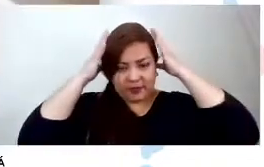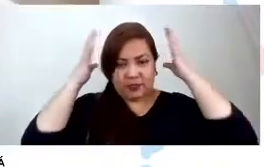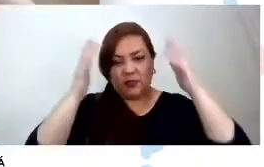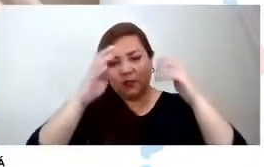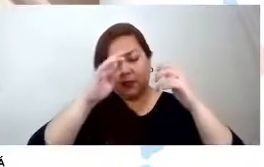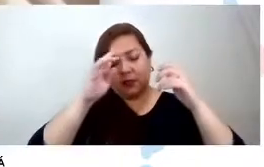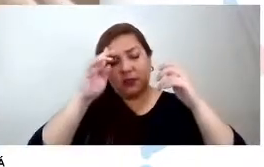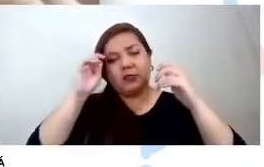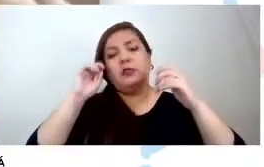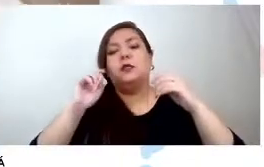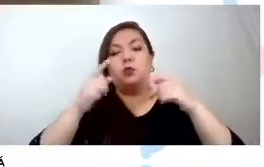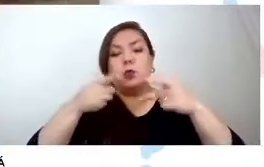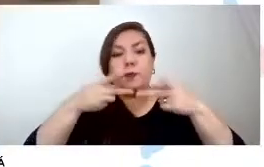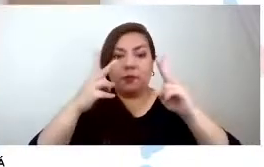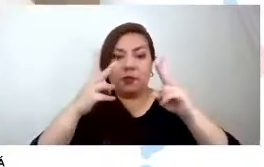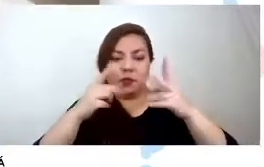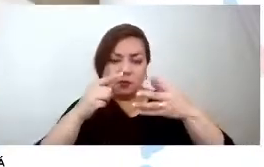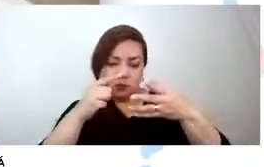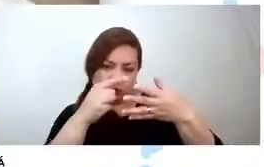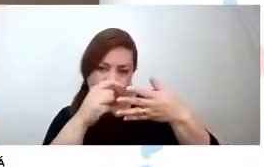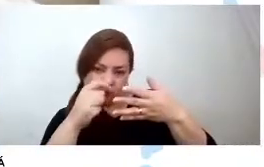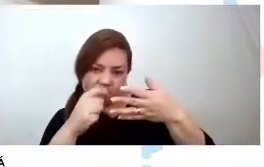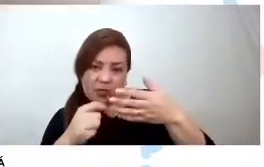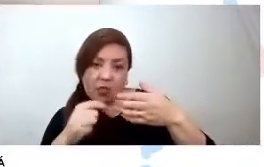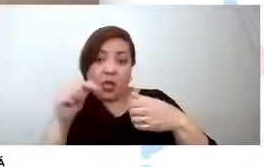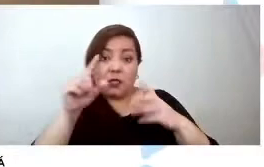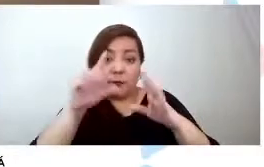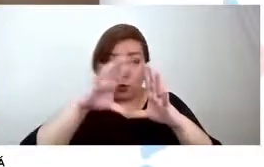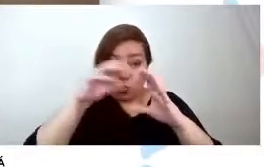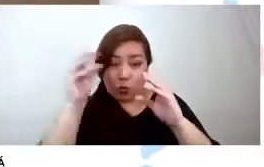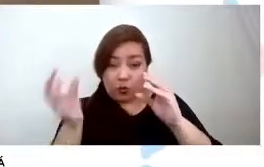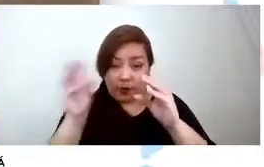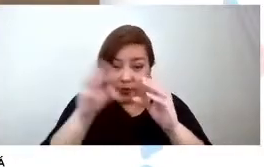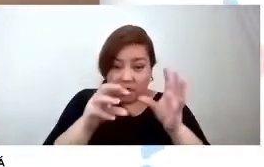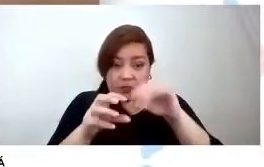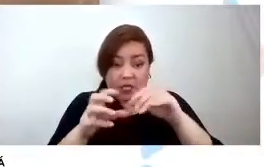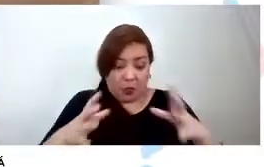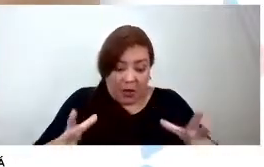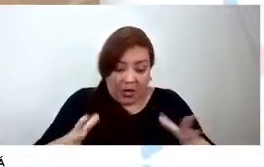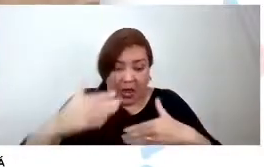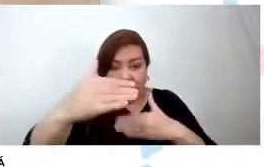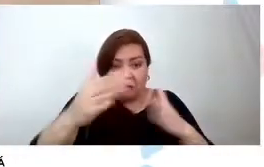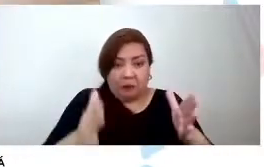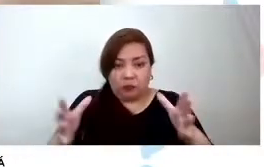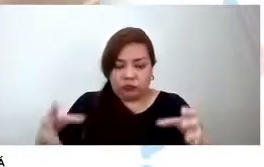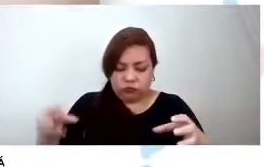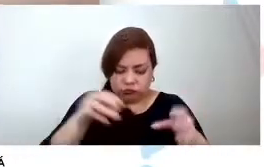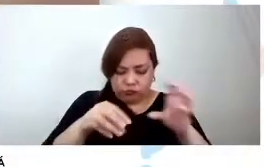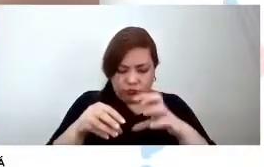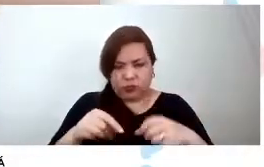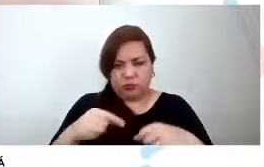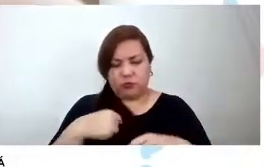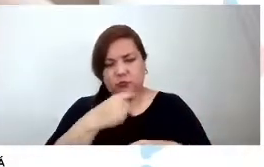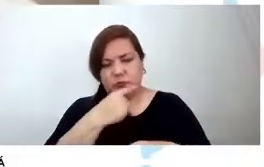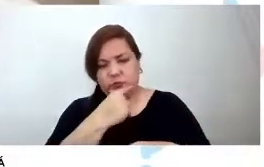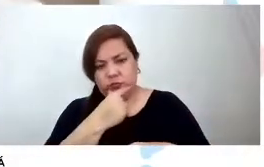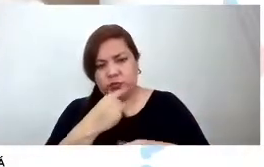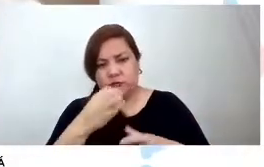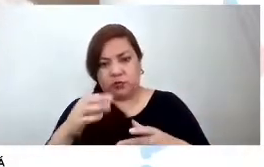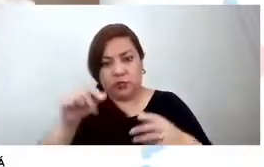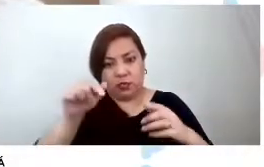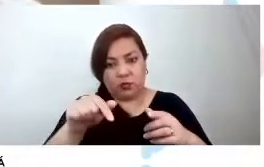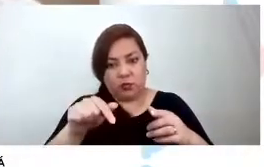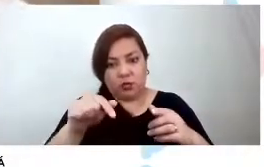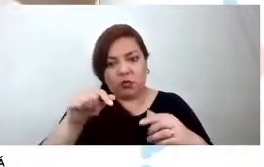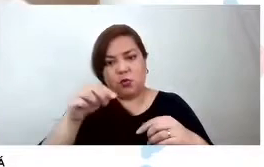y nos permite hacer un diagnóstico. O sea, nos permite, a partir de todas estas piezas que estaban en una caja, decir, oye, acá este es parte de un